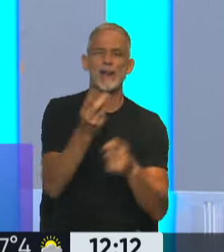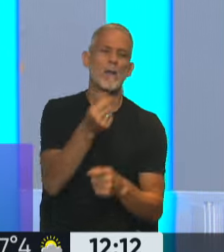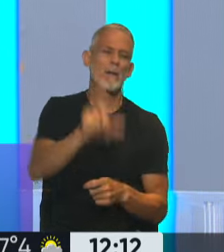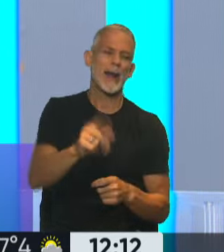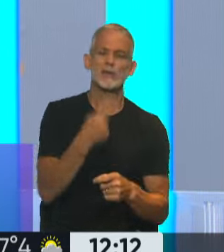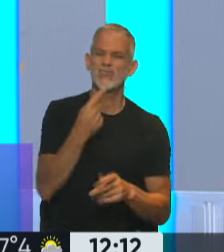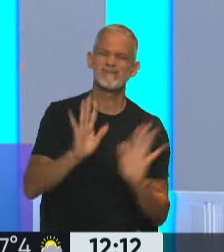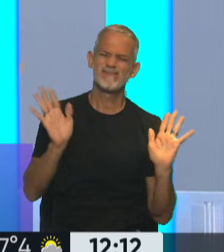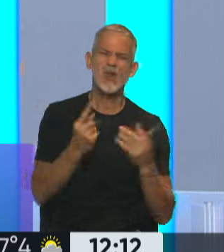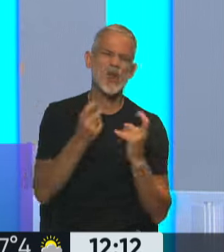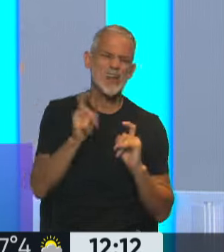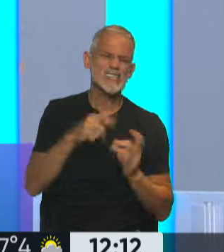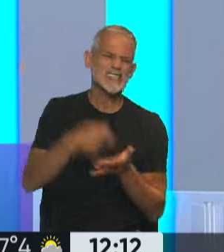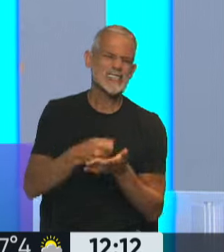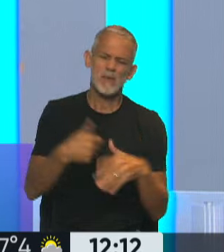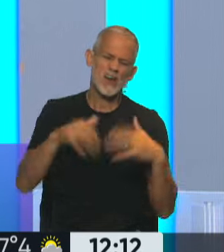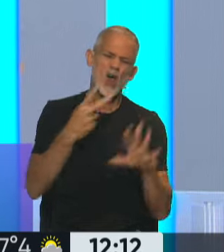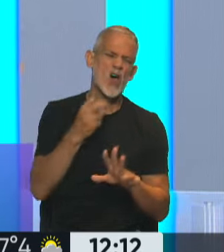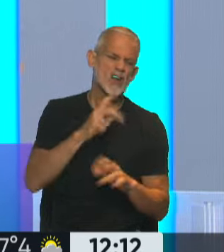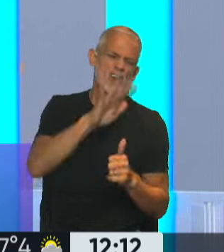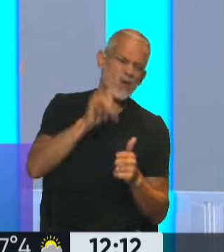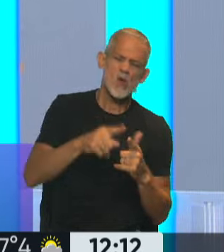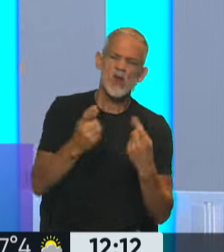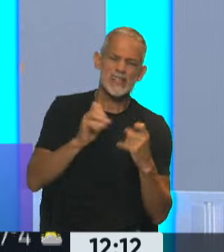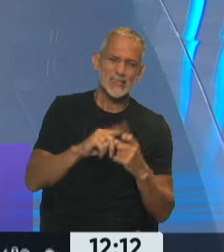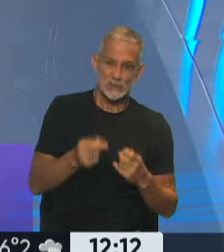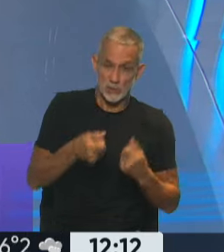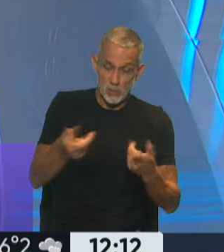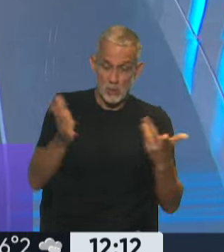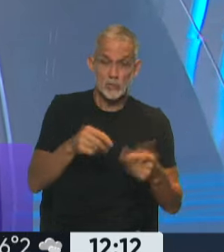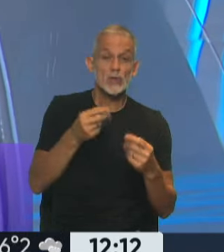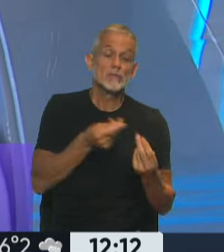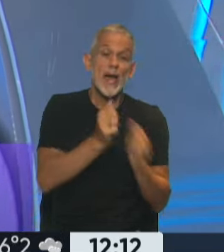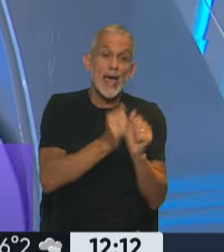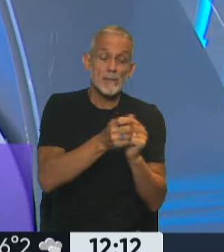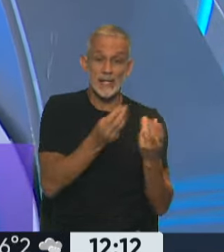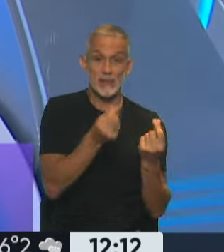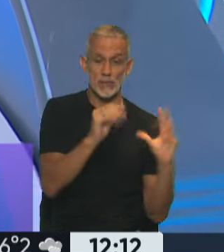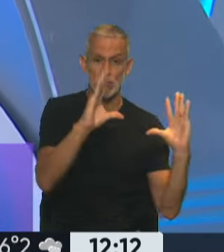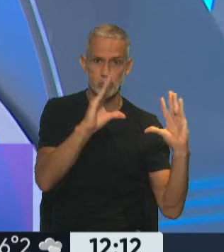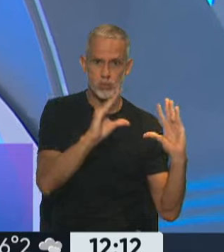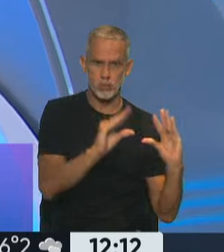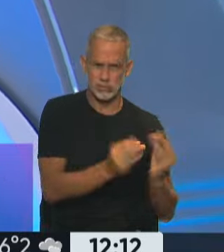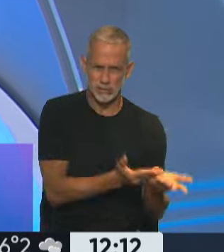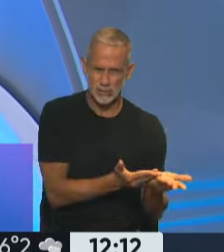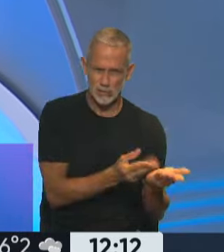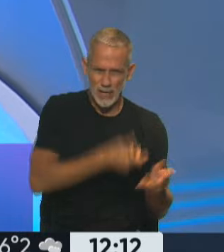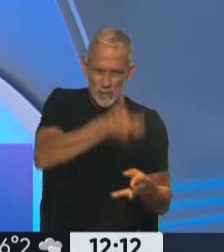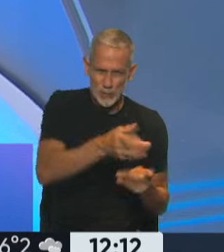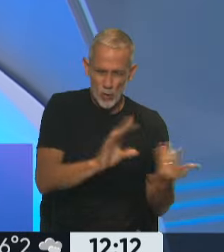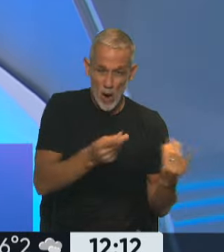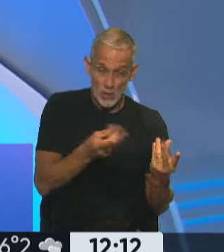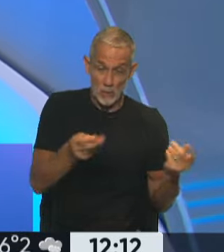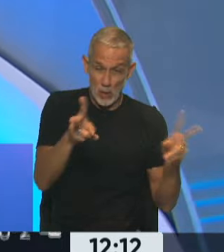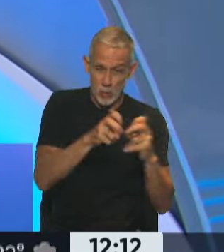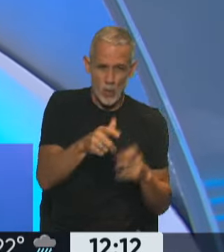la gente que no era necesario pagar la energía, las empresas se han descapitalizado. Entonces no se puede pretender de que se capitalicen, que